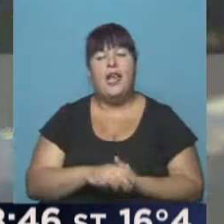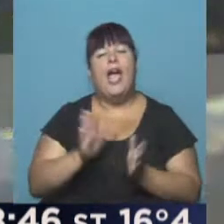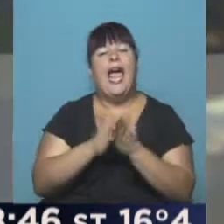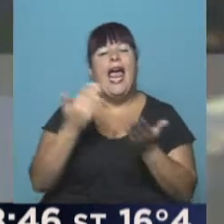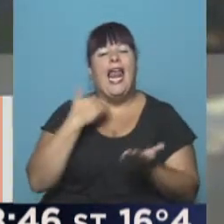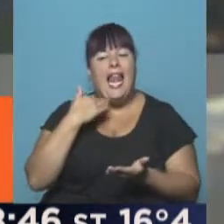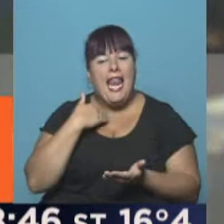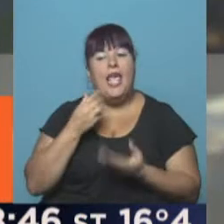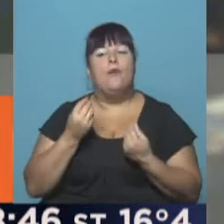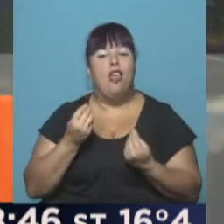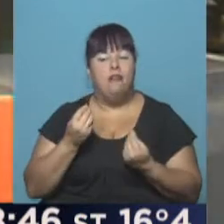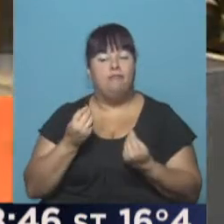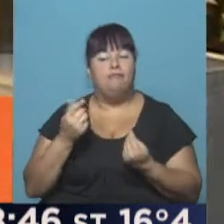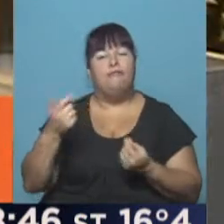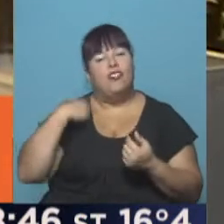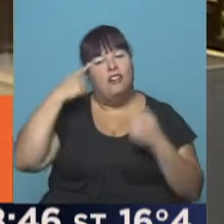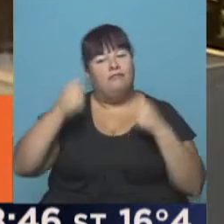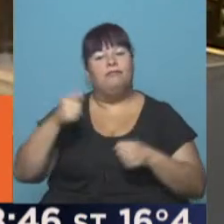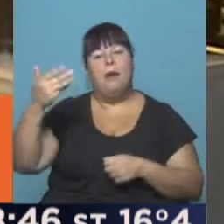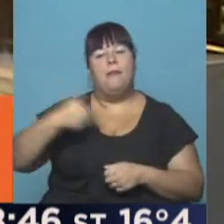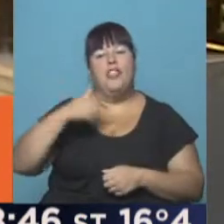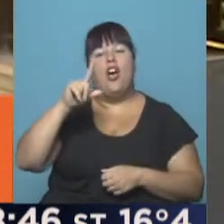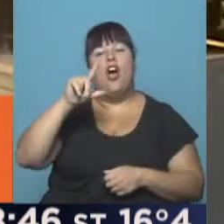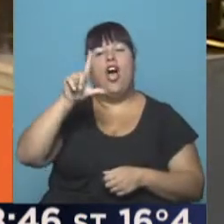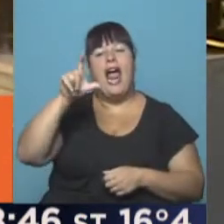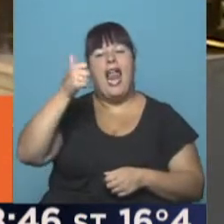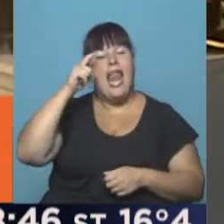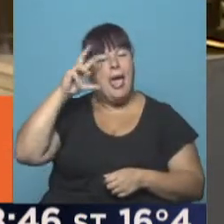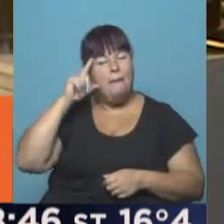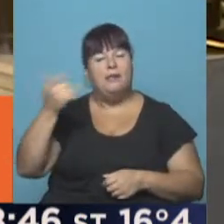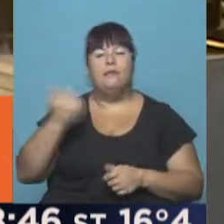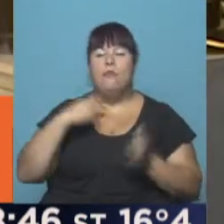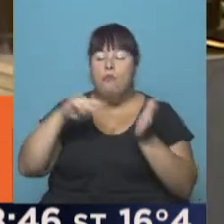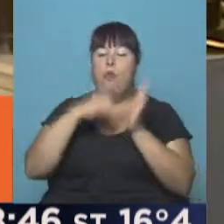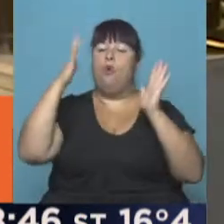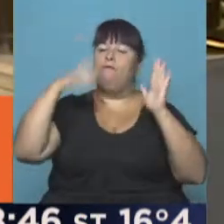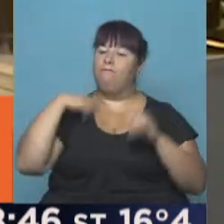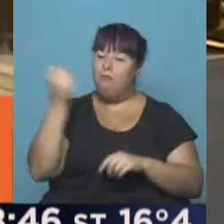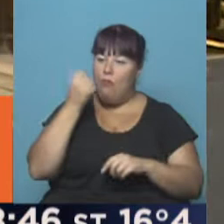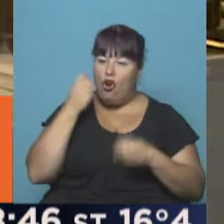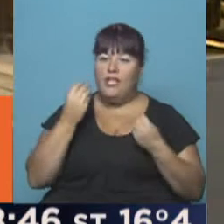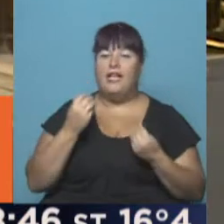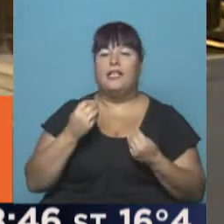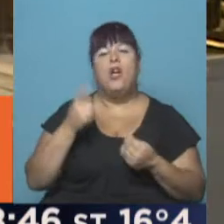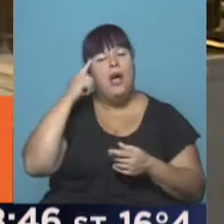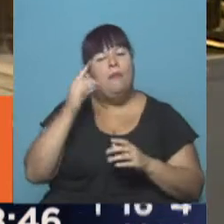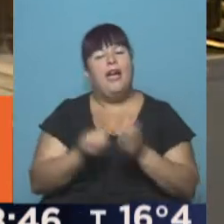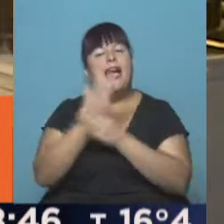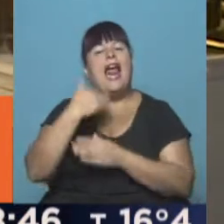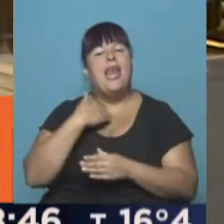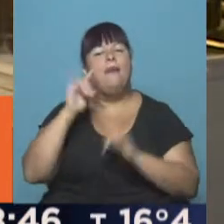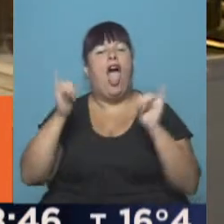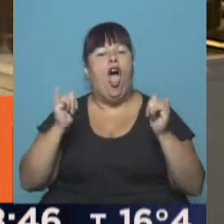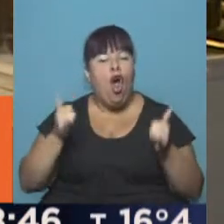que me propuso hacer Narda Lépez. Y ella me dio una punta que para mí fue muy importante, que fue, ¿por qué no haces un libro para